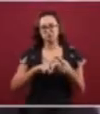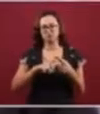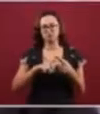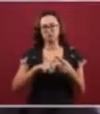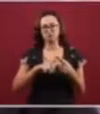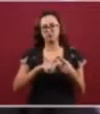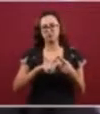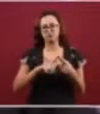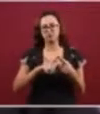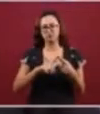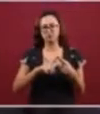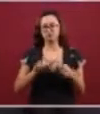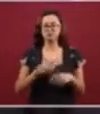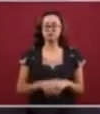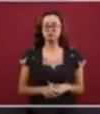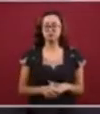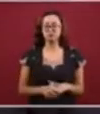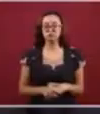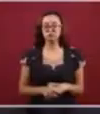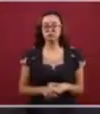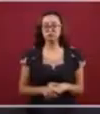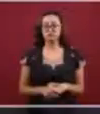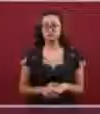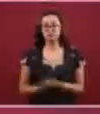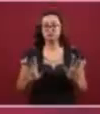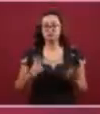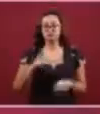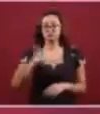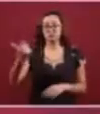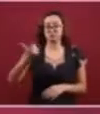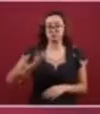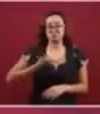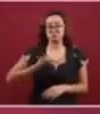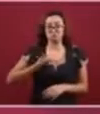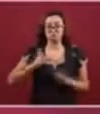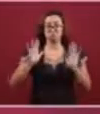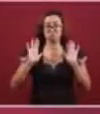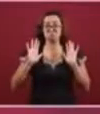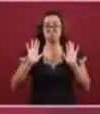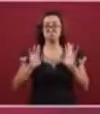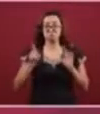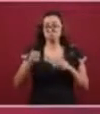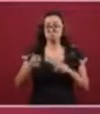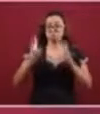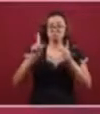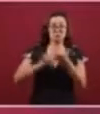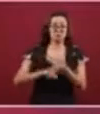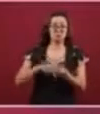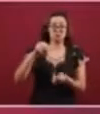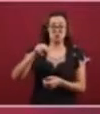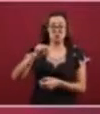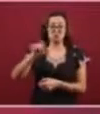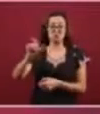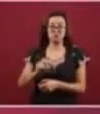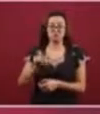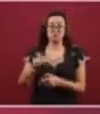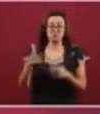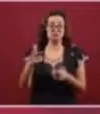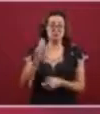pregunta. Bueno, es un sueldo que yo no me puse, es un sueldo que pertenece al tabulador de